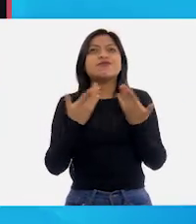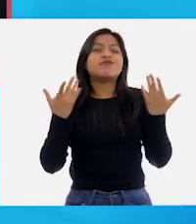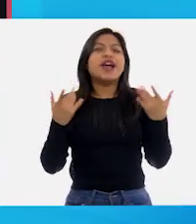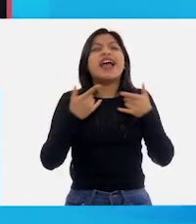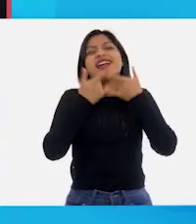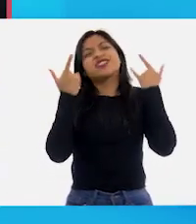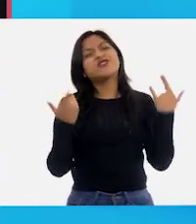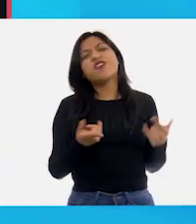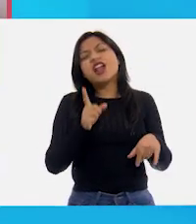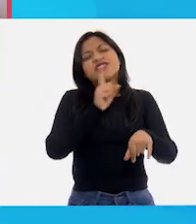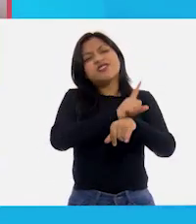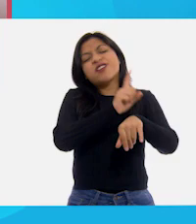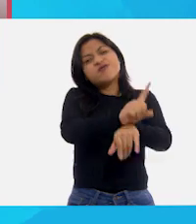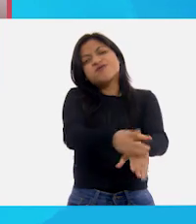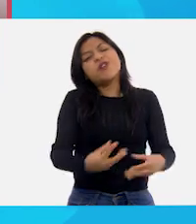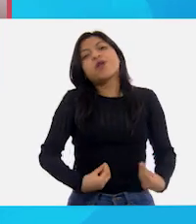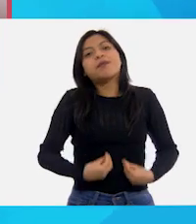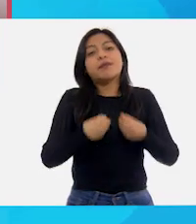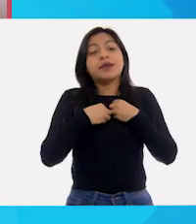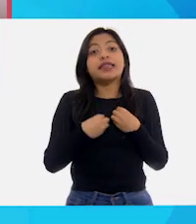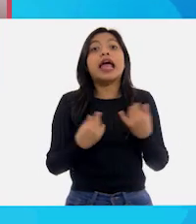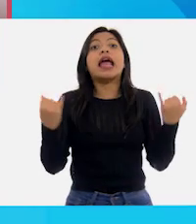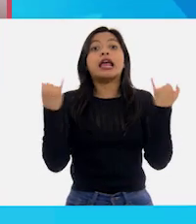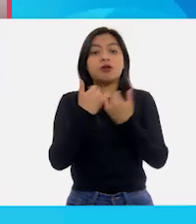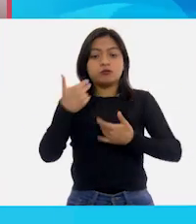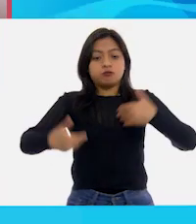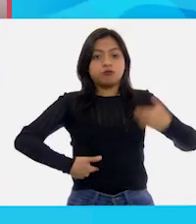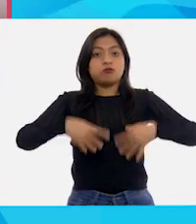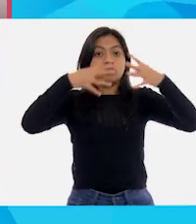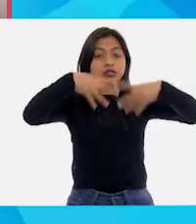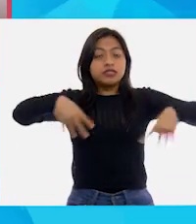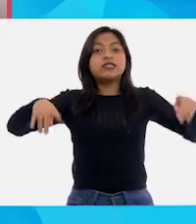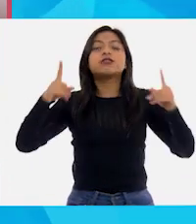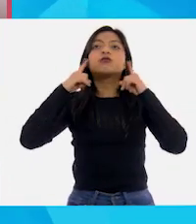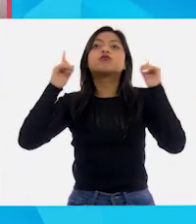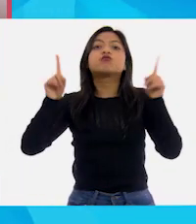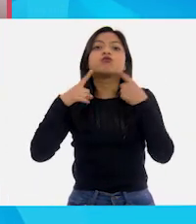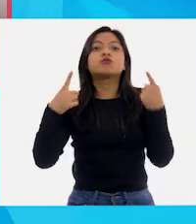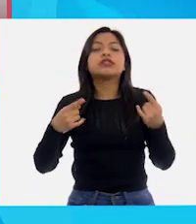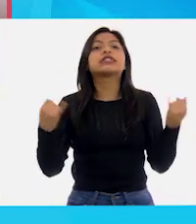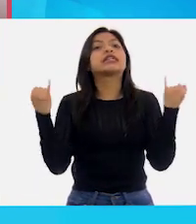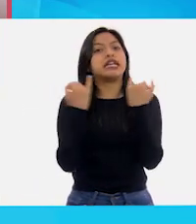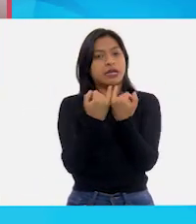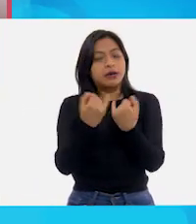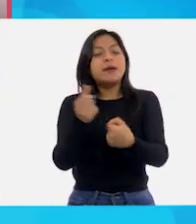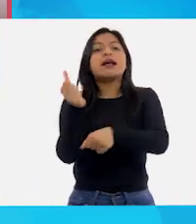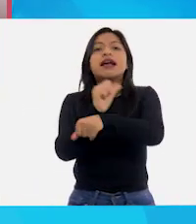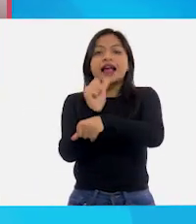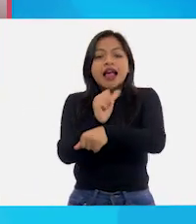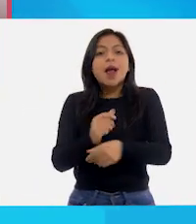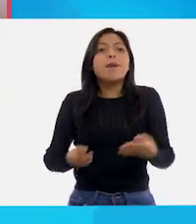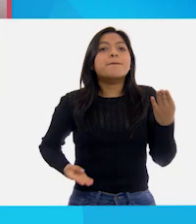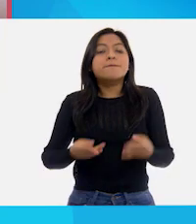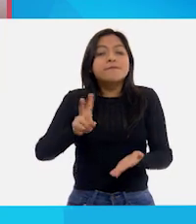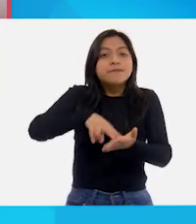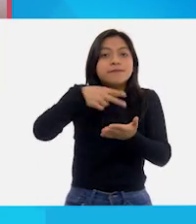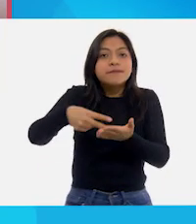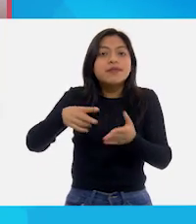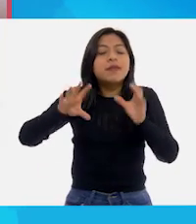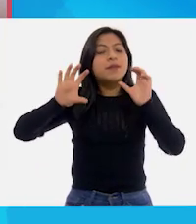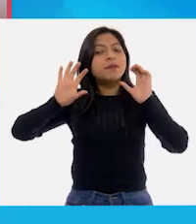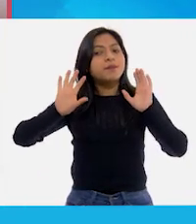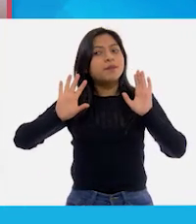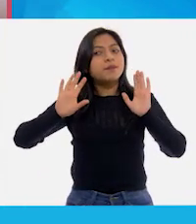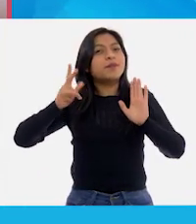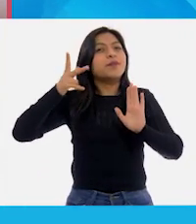historias cotidianas. Y también está el teatro musical. En el teatro musical también se actúa, se baila,